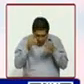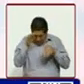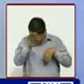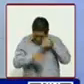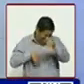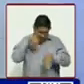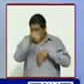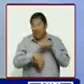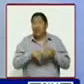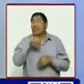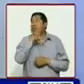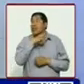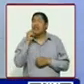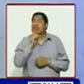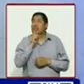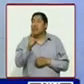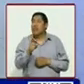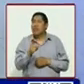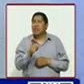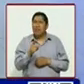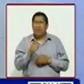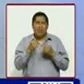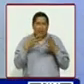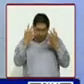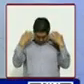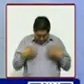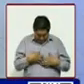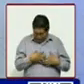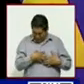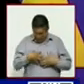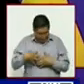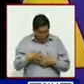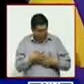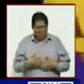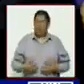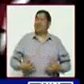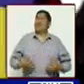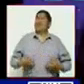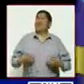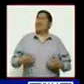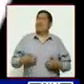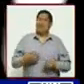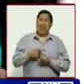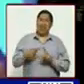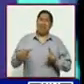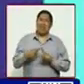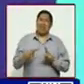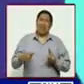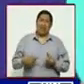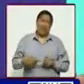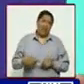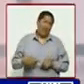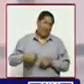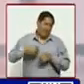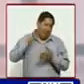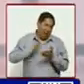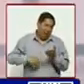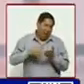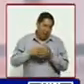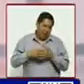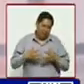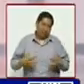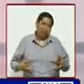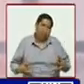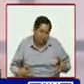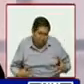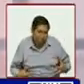concentración. Y la seguridad, ¿no? Aparte, el peso, tantas medallas, sí. ¿Y con qué porte lo llevaba? Es la mitad de sus medallas, me comentaban, no son todas, ¿no?